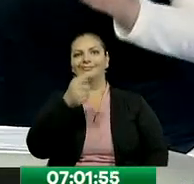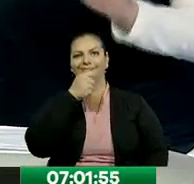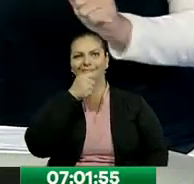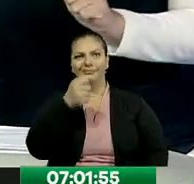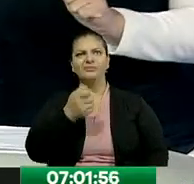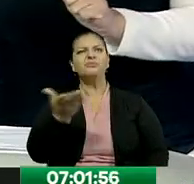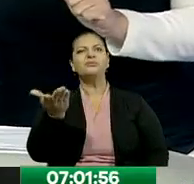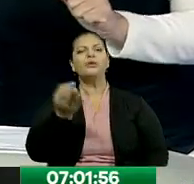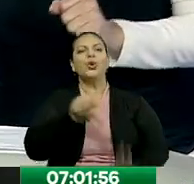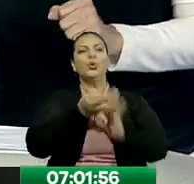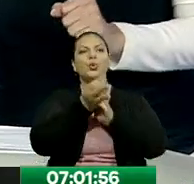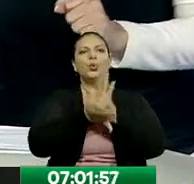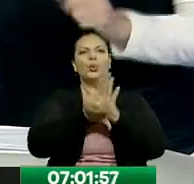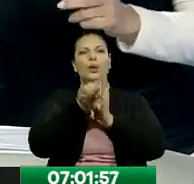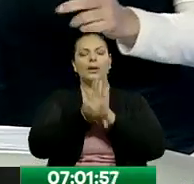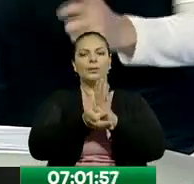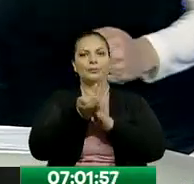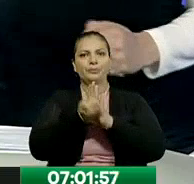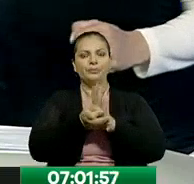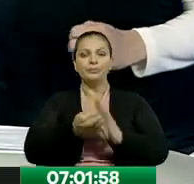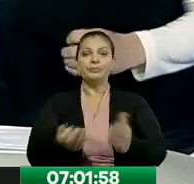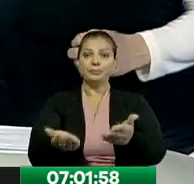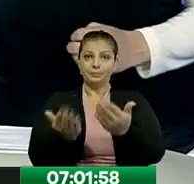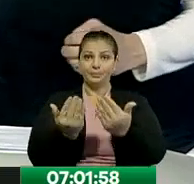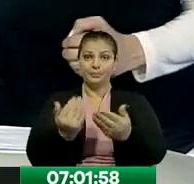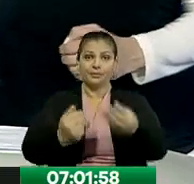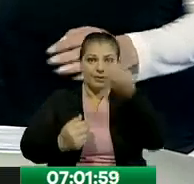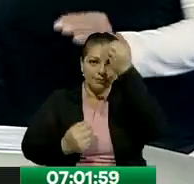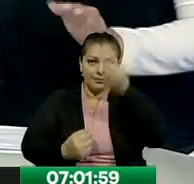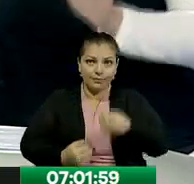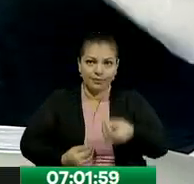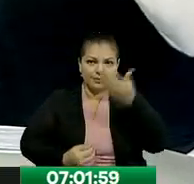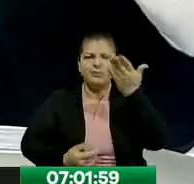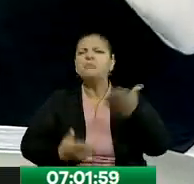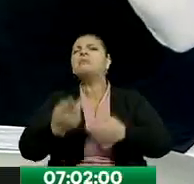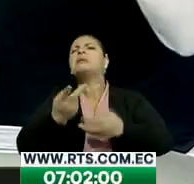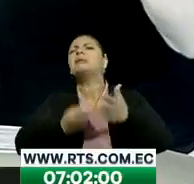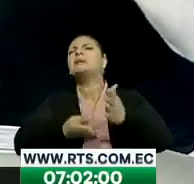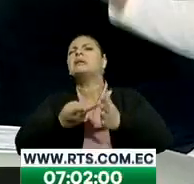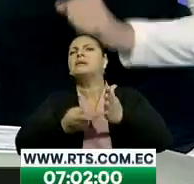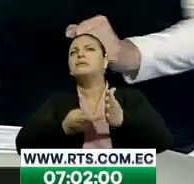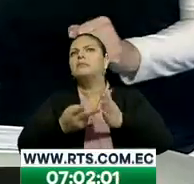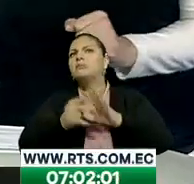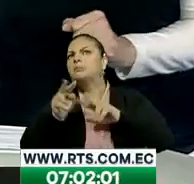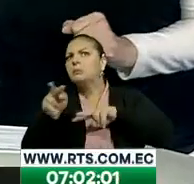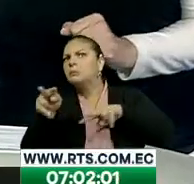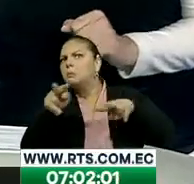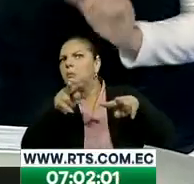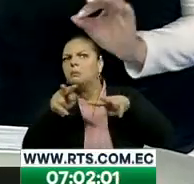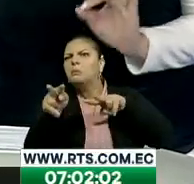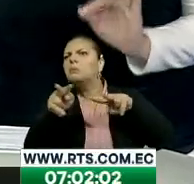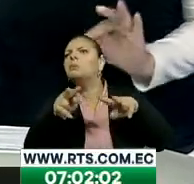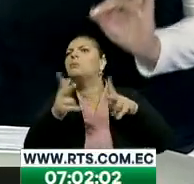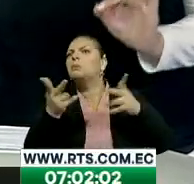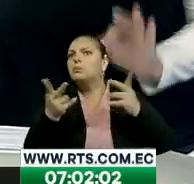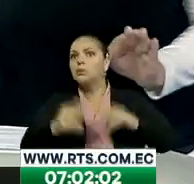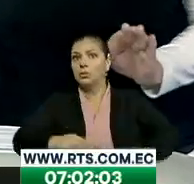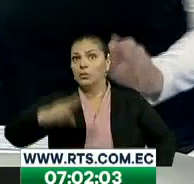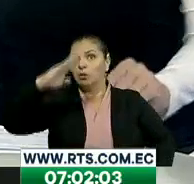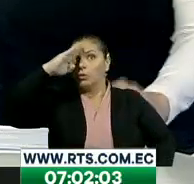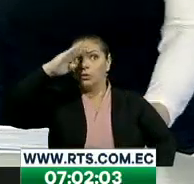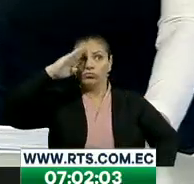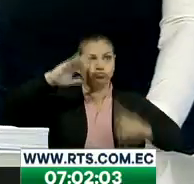Cantón Durán. Mi querido Jorge, buenos días. ¿Qué novedades nos tienes? Aunque por lo que logro ver, parece que estás de